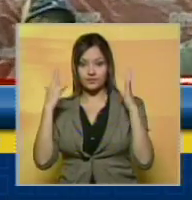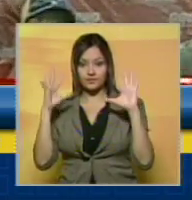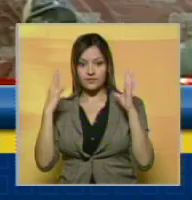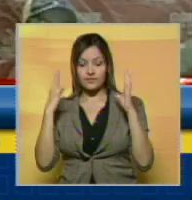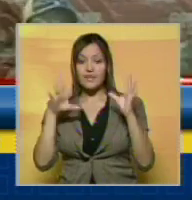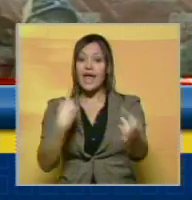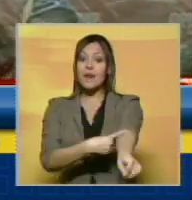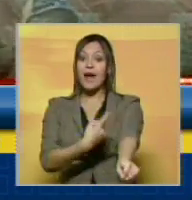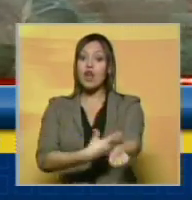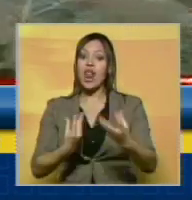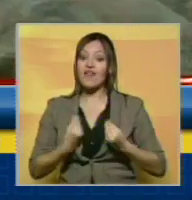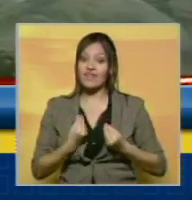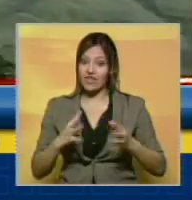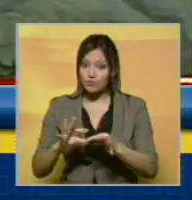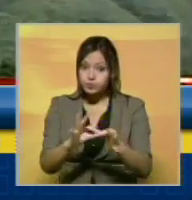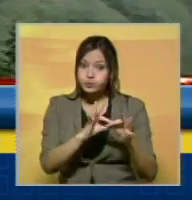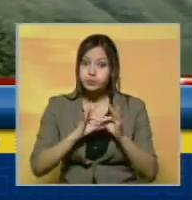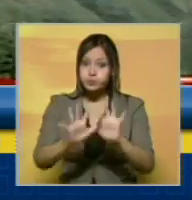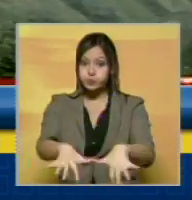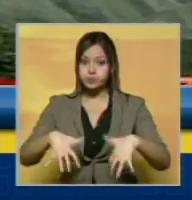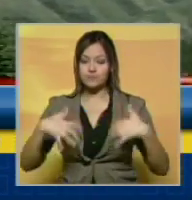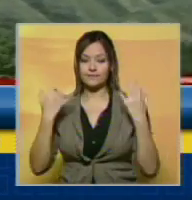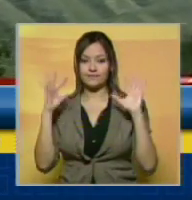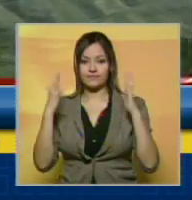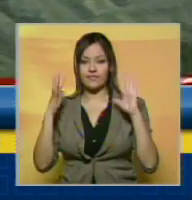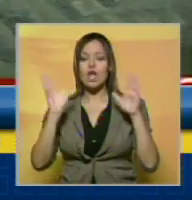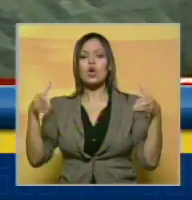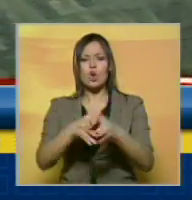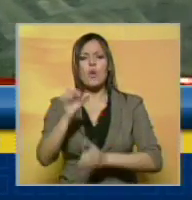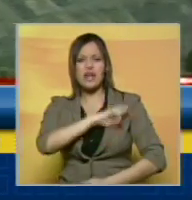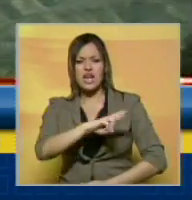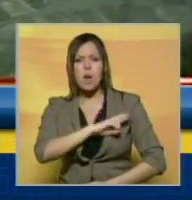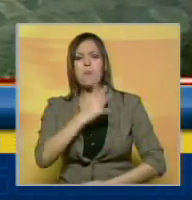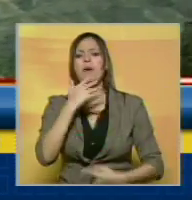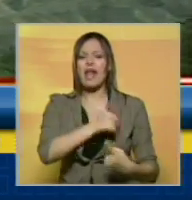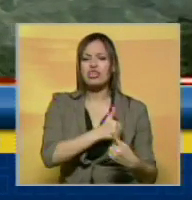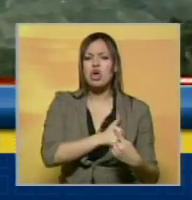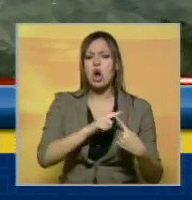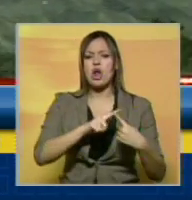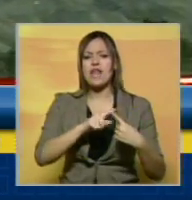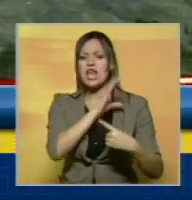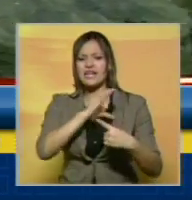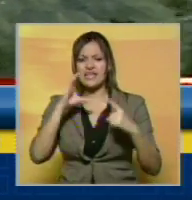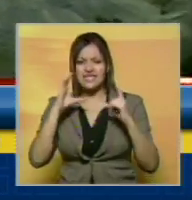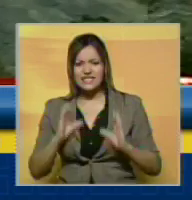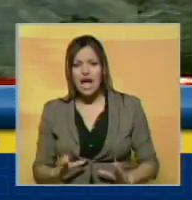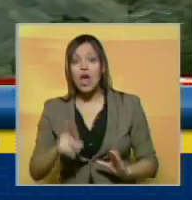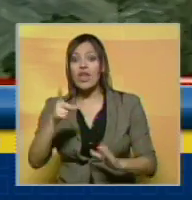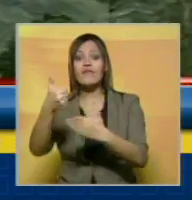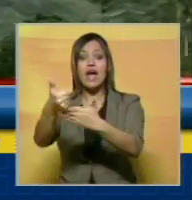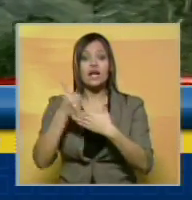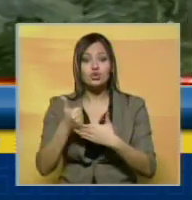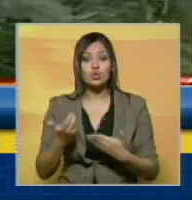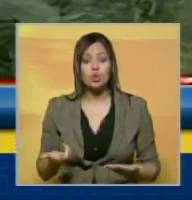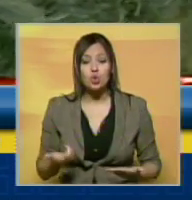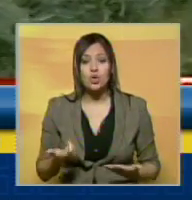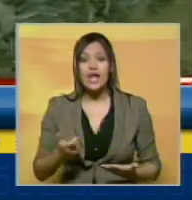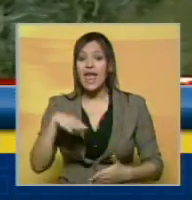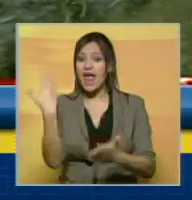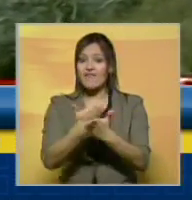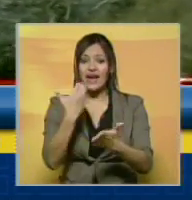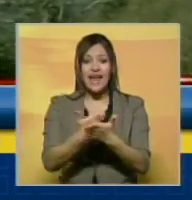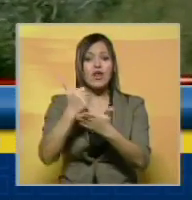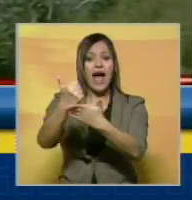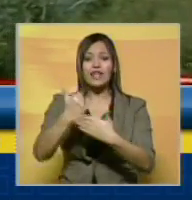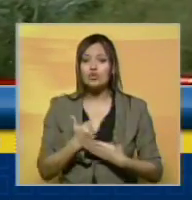En hermanos de la vida. Los grupos religiosos, bien sean católicos, bien sean cristianos, tienen que ayudarnos. Cristianos evangélicos tienen que